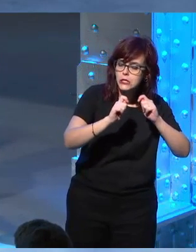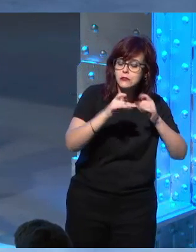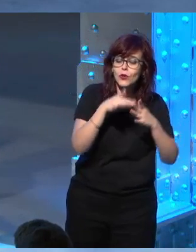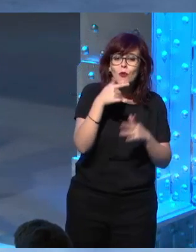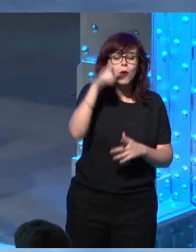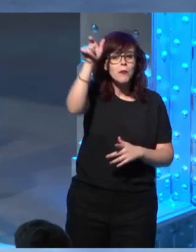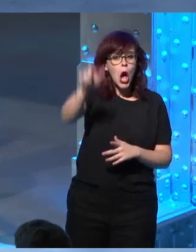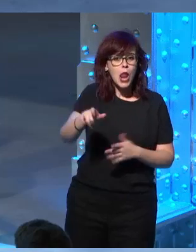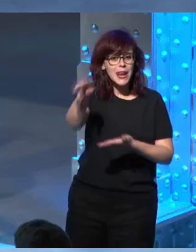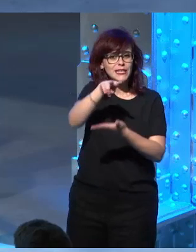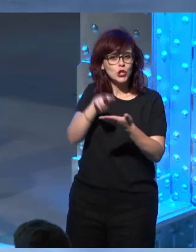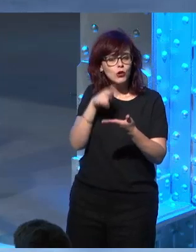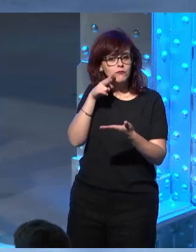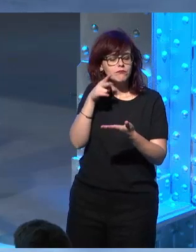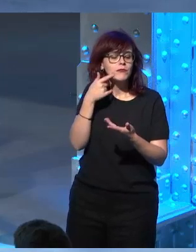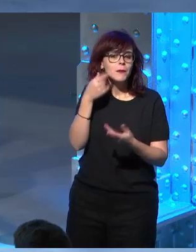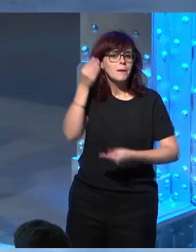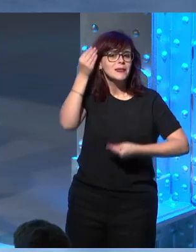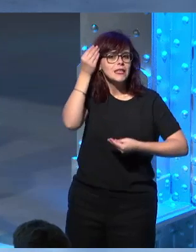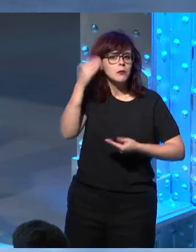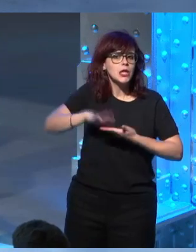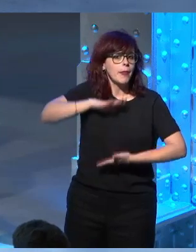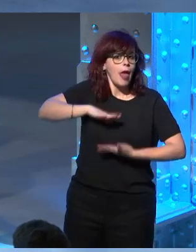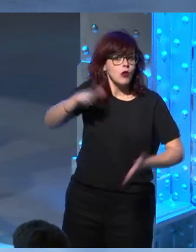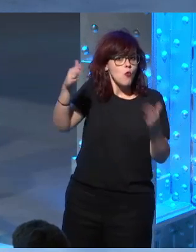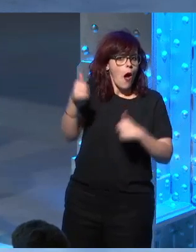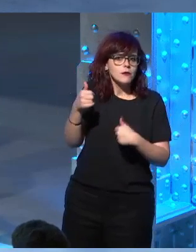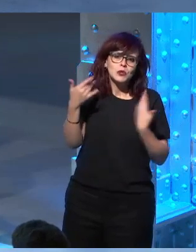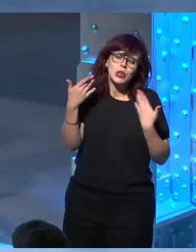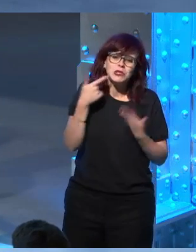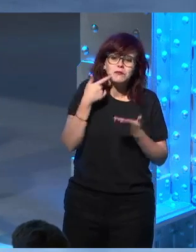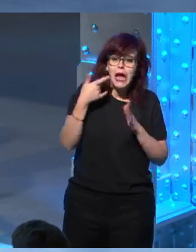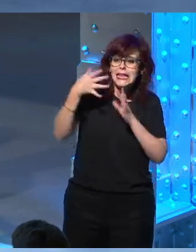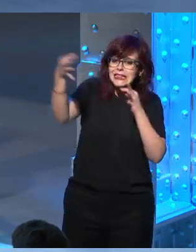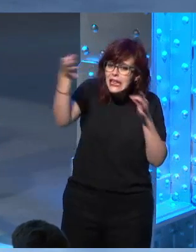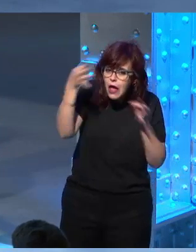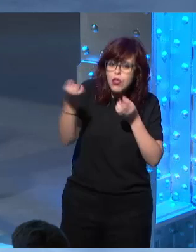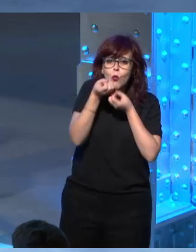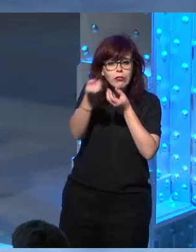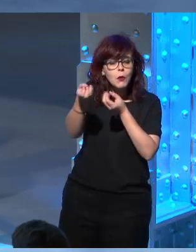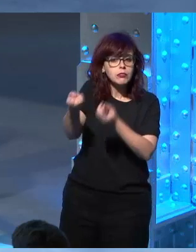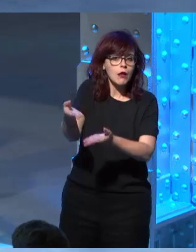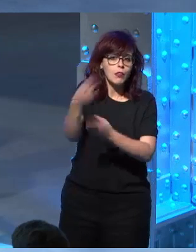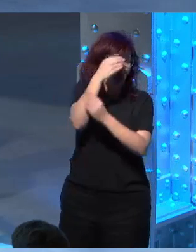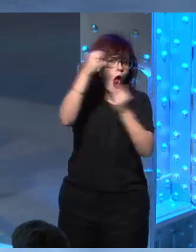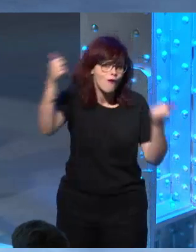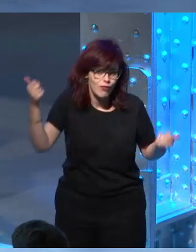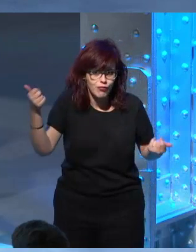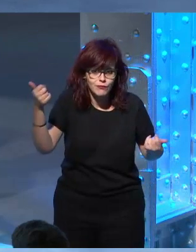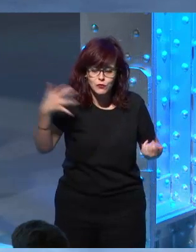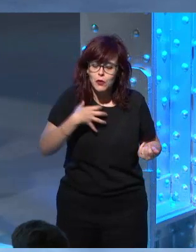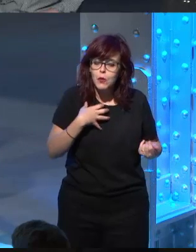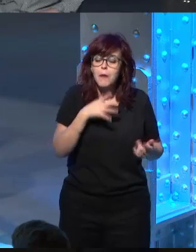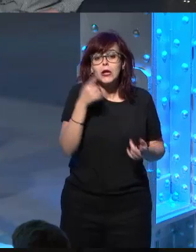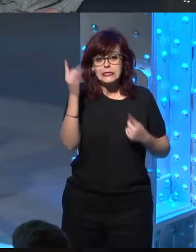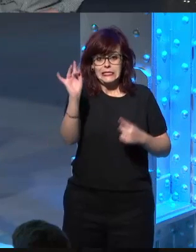al lector y no les damos las claves más intrincadas de asuntos tan complejos como los que vosotros tratáis. O